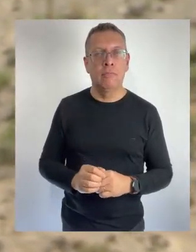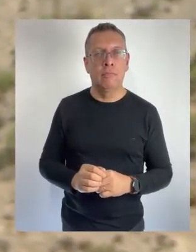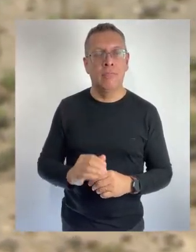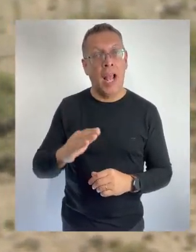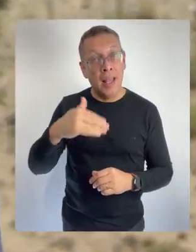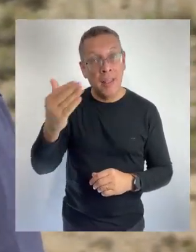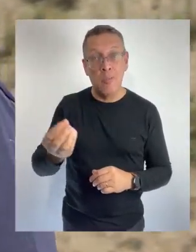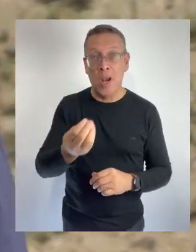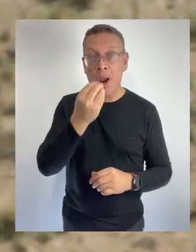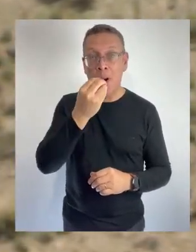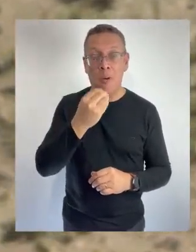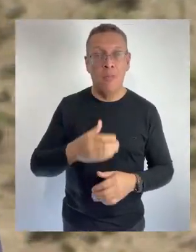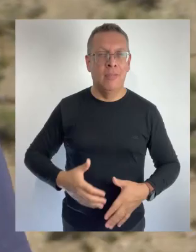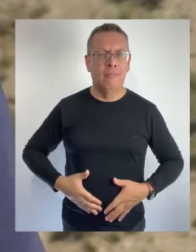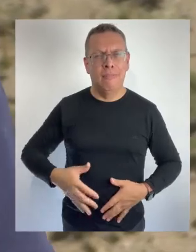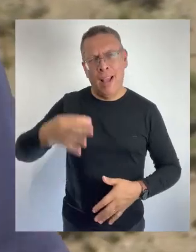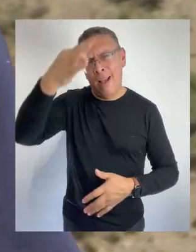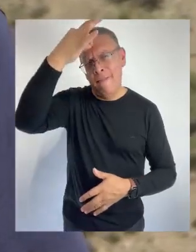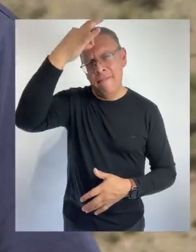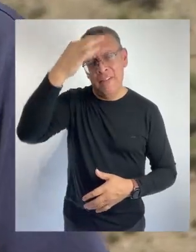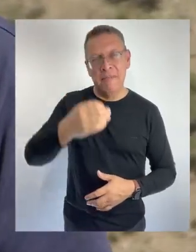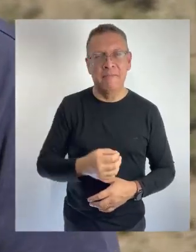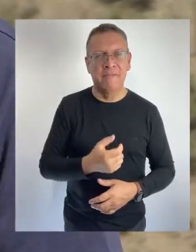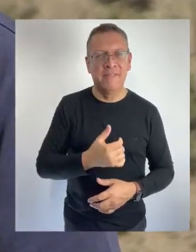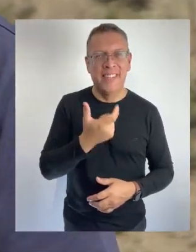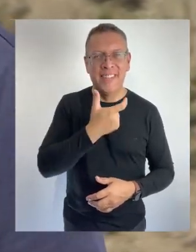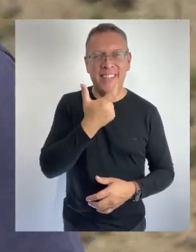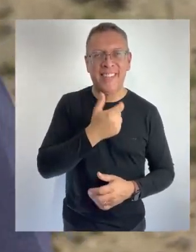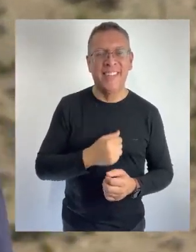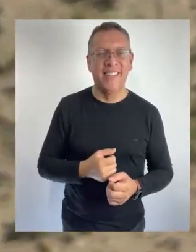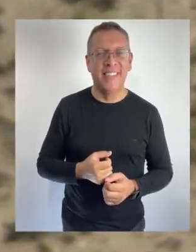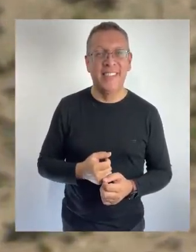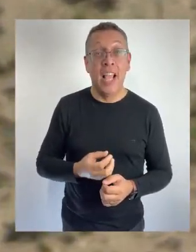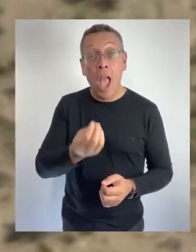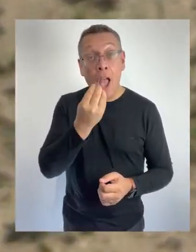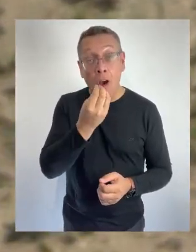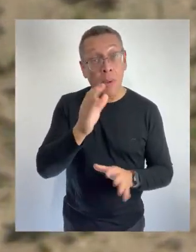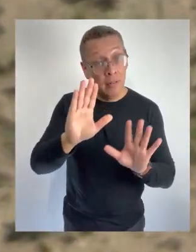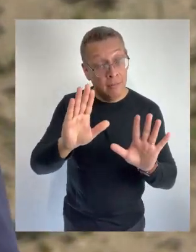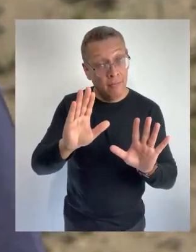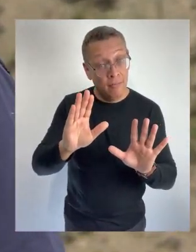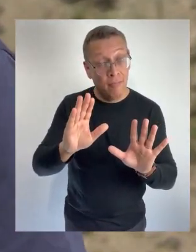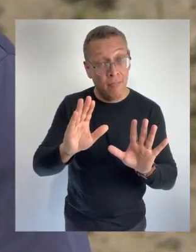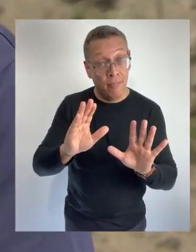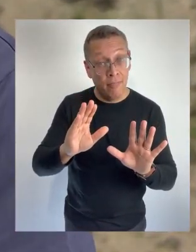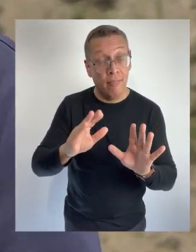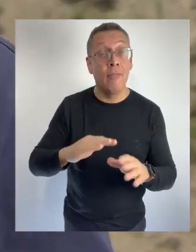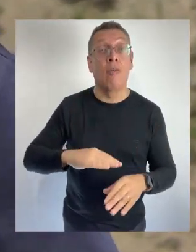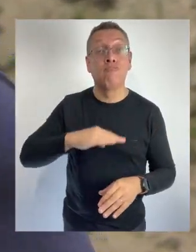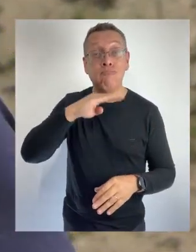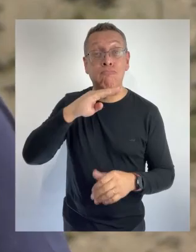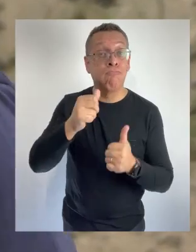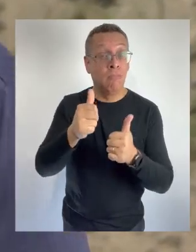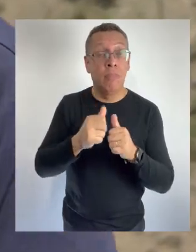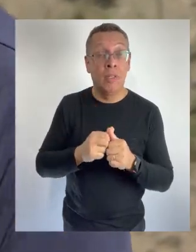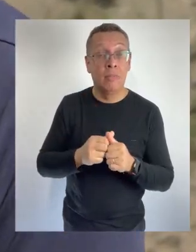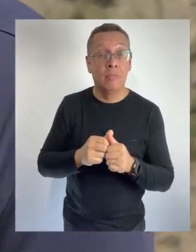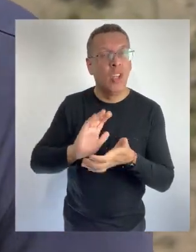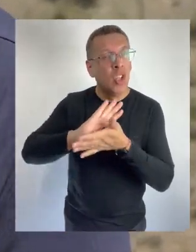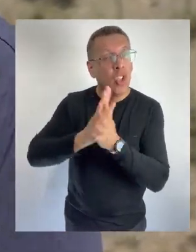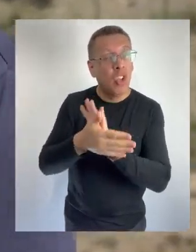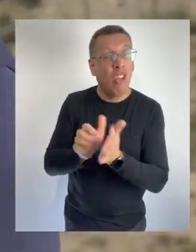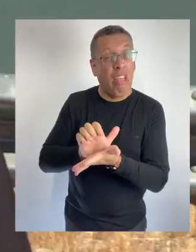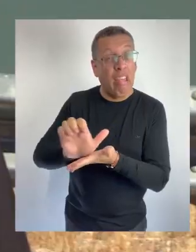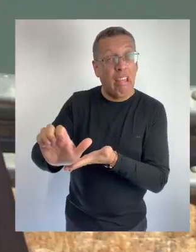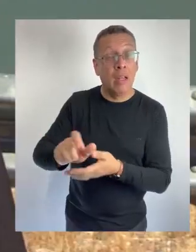guatita. Por picante. Pero hay que comer igual. Lo importante es comer y alimentarse, no dejar de lado todo, ¿no es cierto?